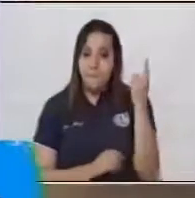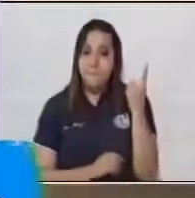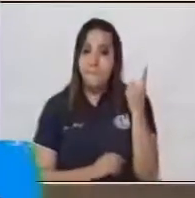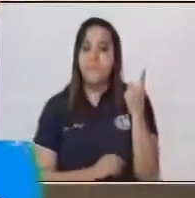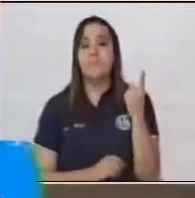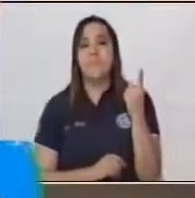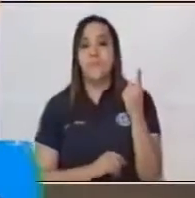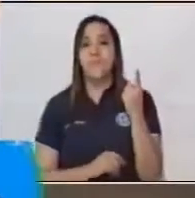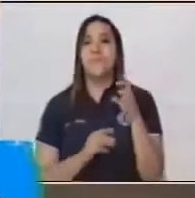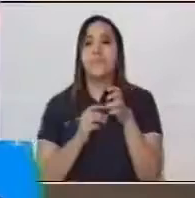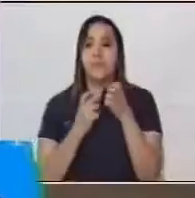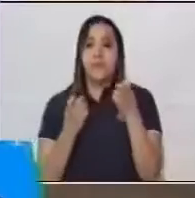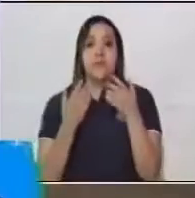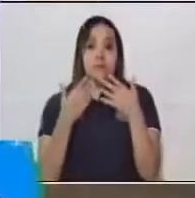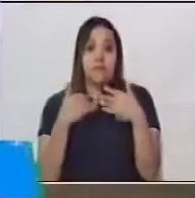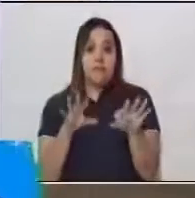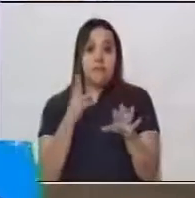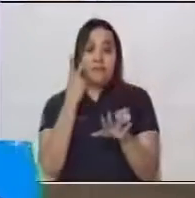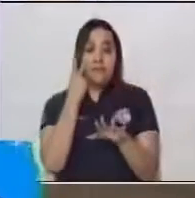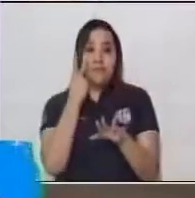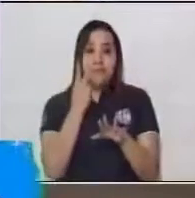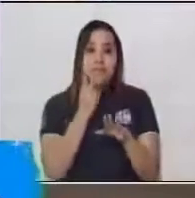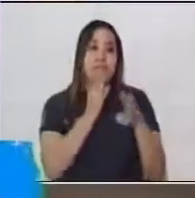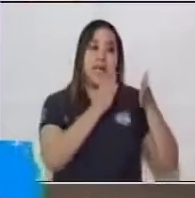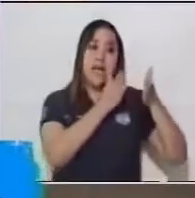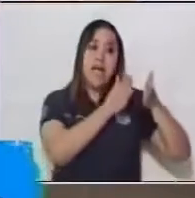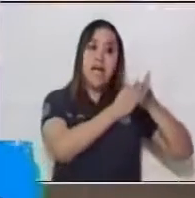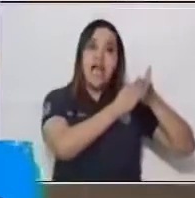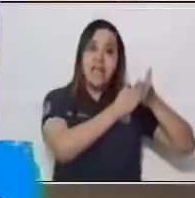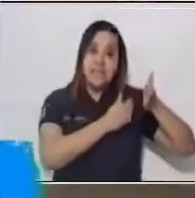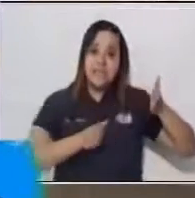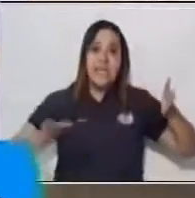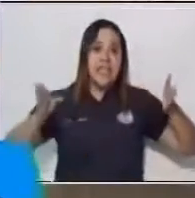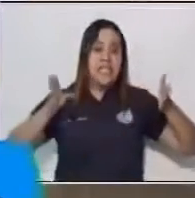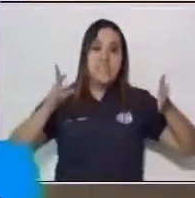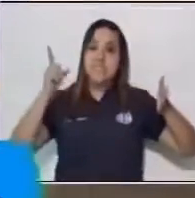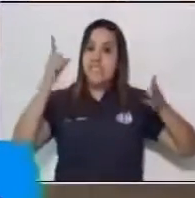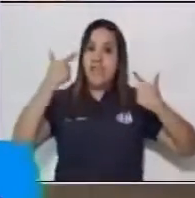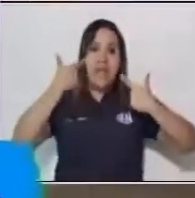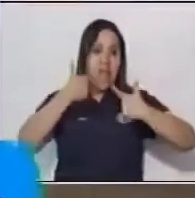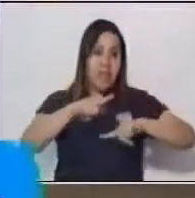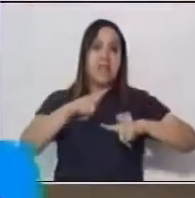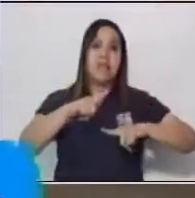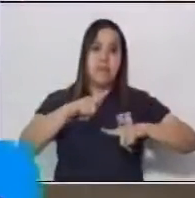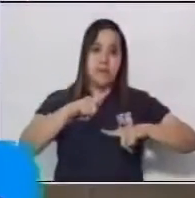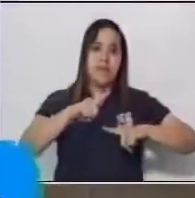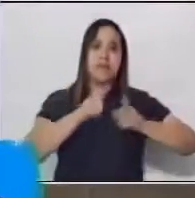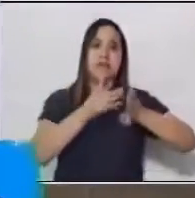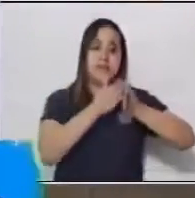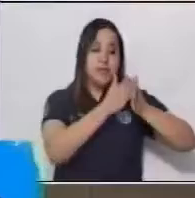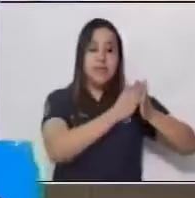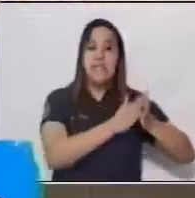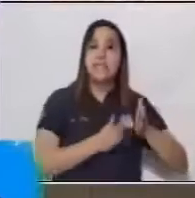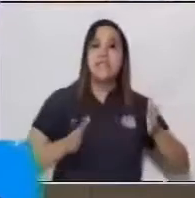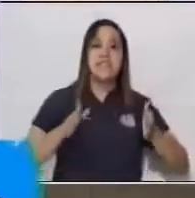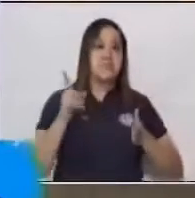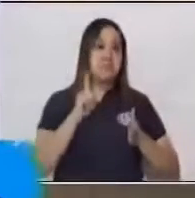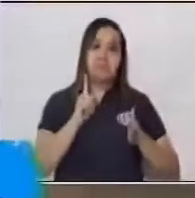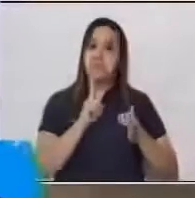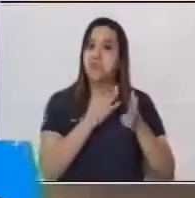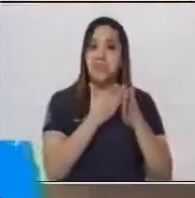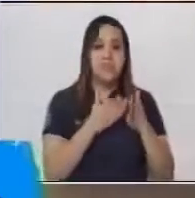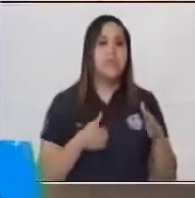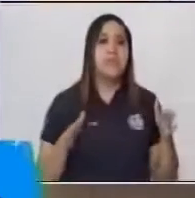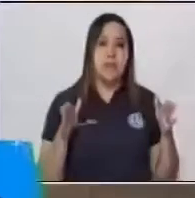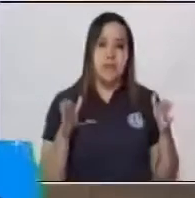Entonces acá hemos visto series infinitas, series finitas y las posiciones de cada